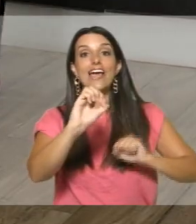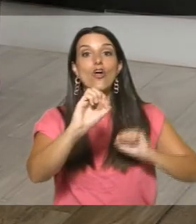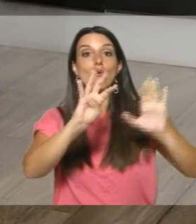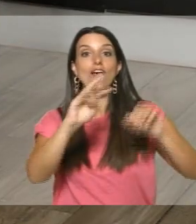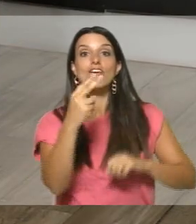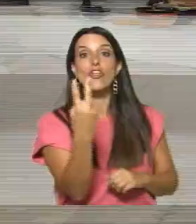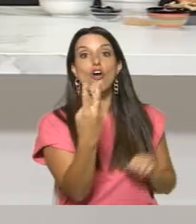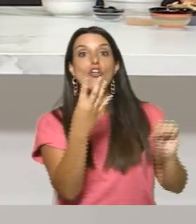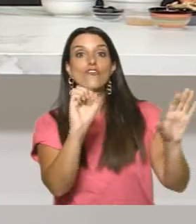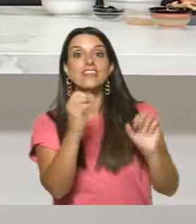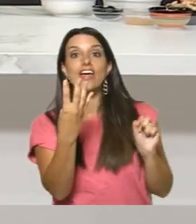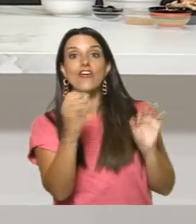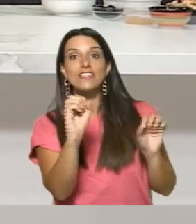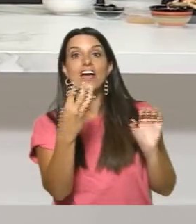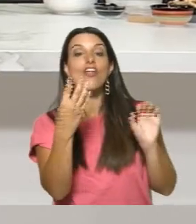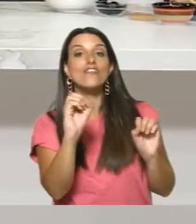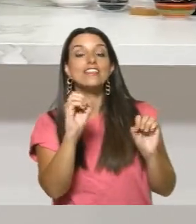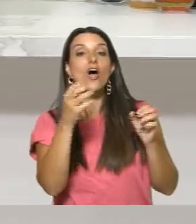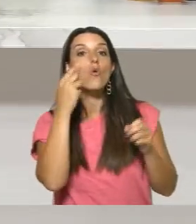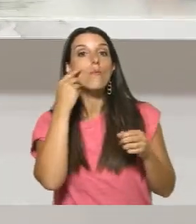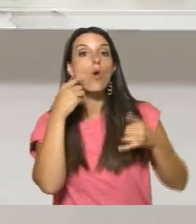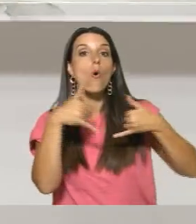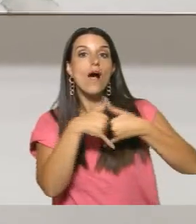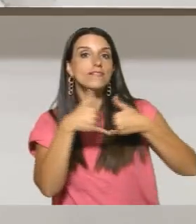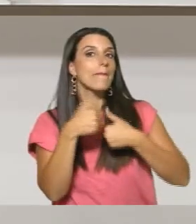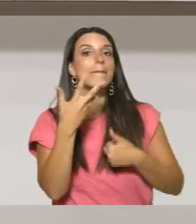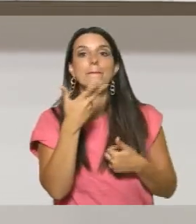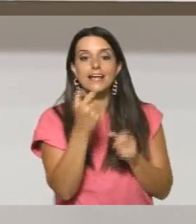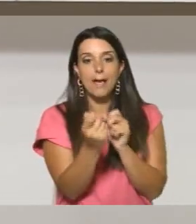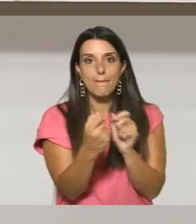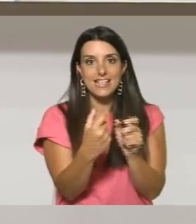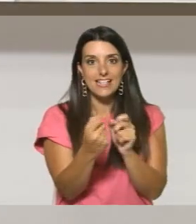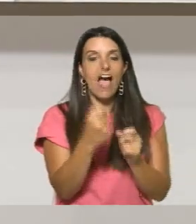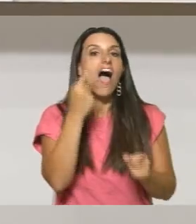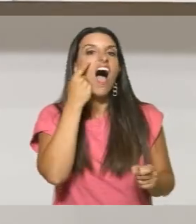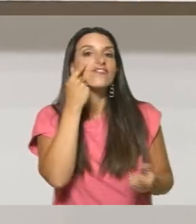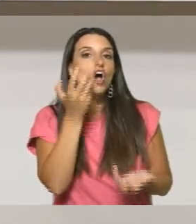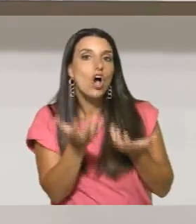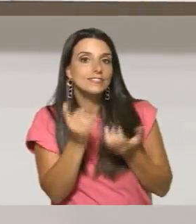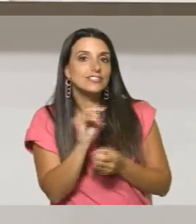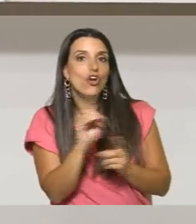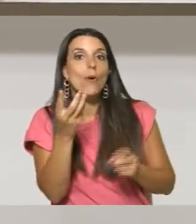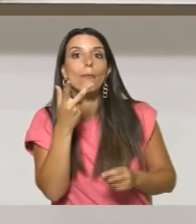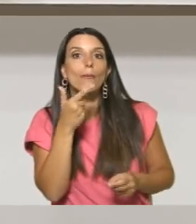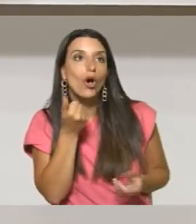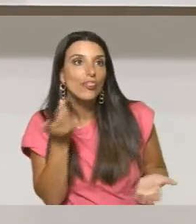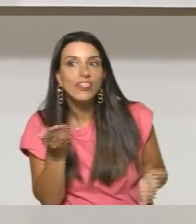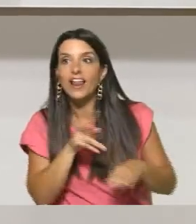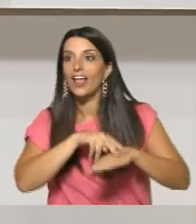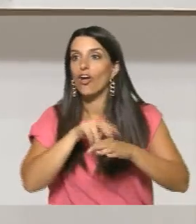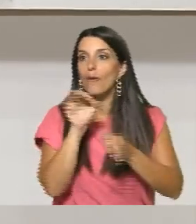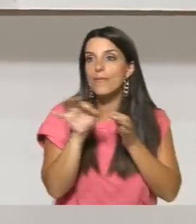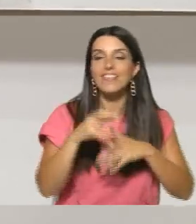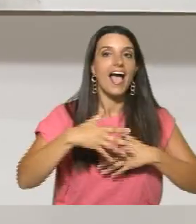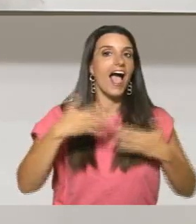092 90 90 90, que es nuestro número de WhatsApp. Nos encanta recibir un mensajito de ustedes, ver si cocinan este tipo de postres, qué sugerencia nos hacen también, cuál